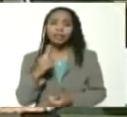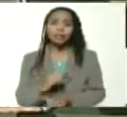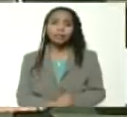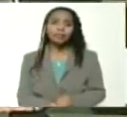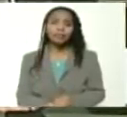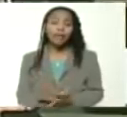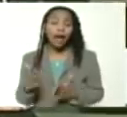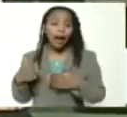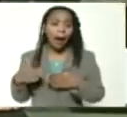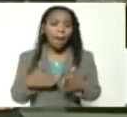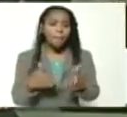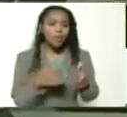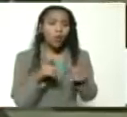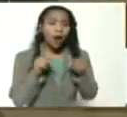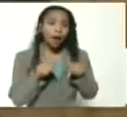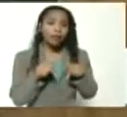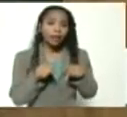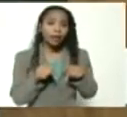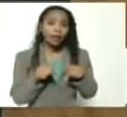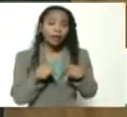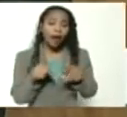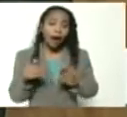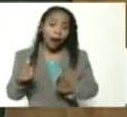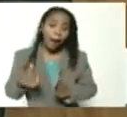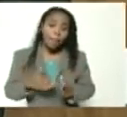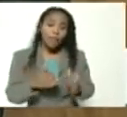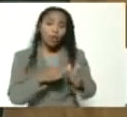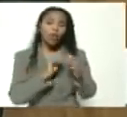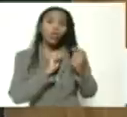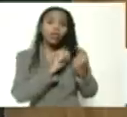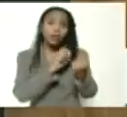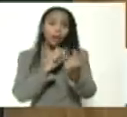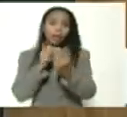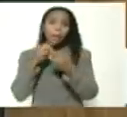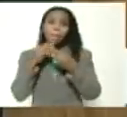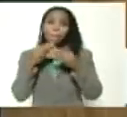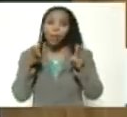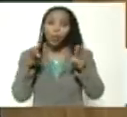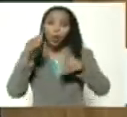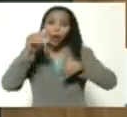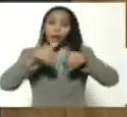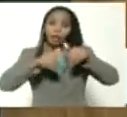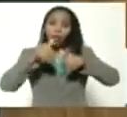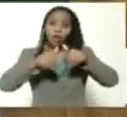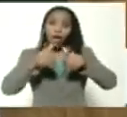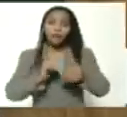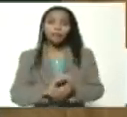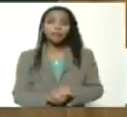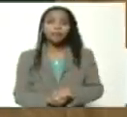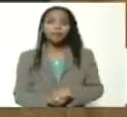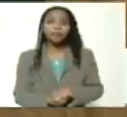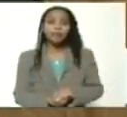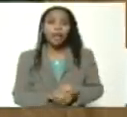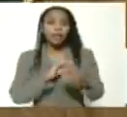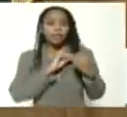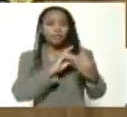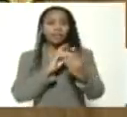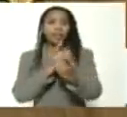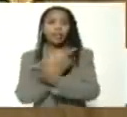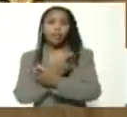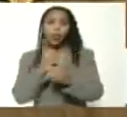el camino es este, el camino del debate público, electoral, del debate democrático.